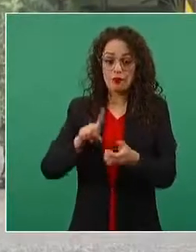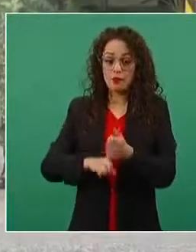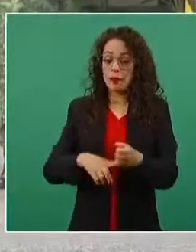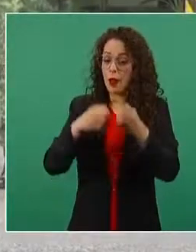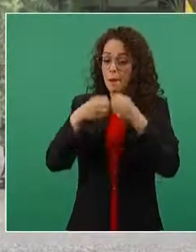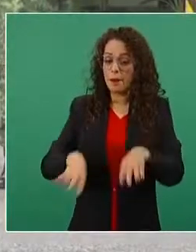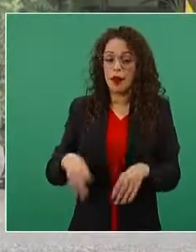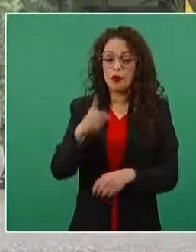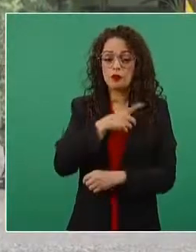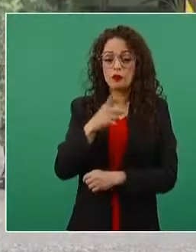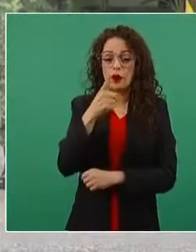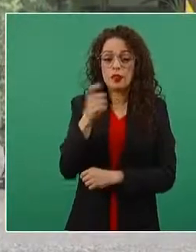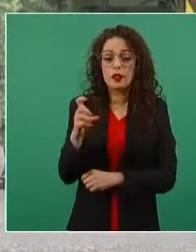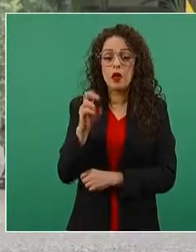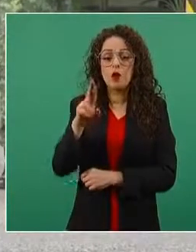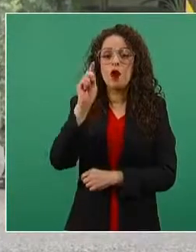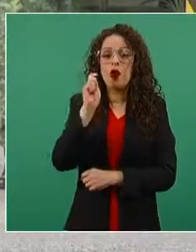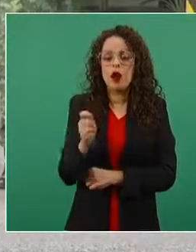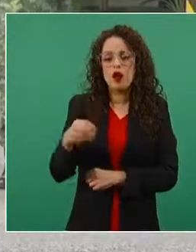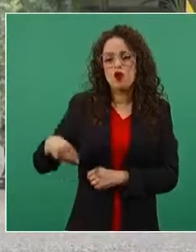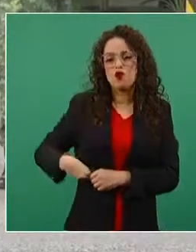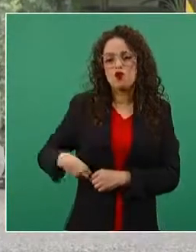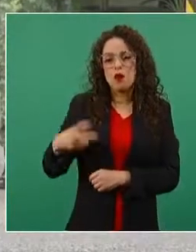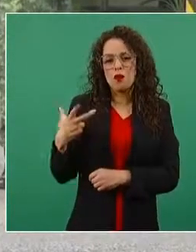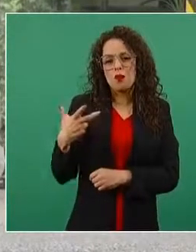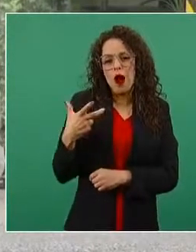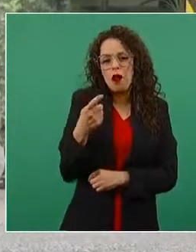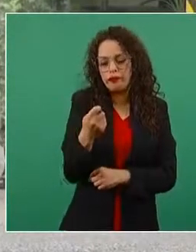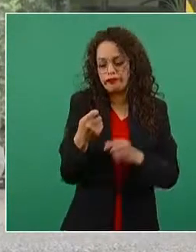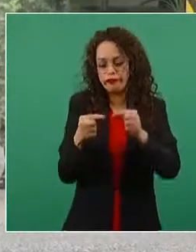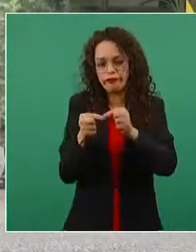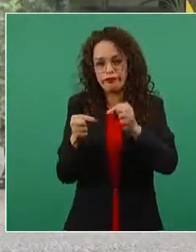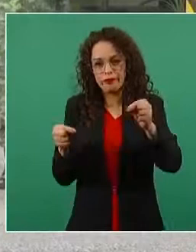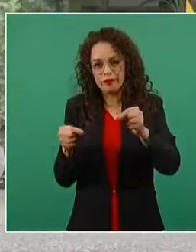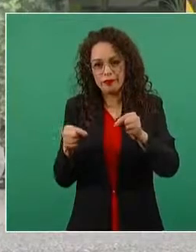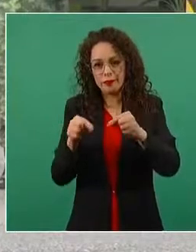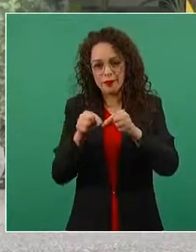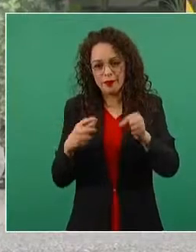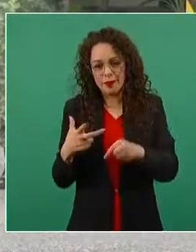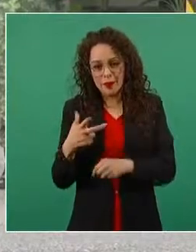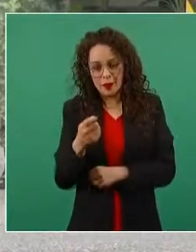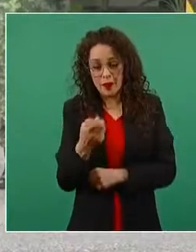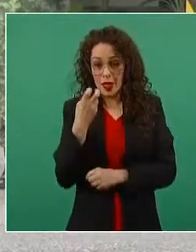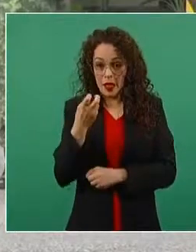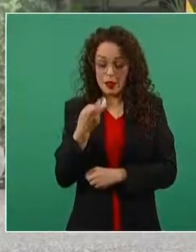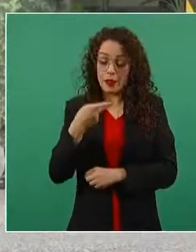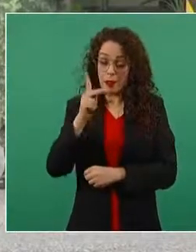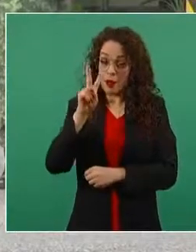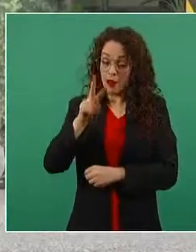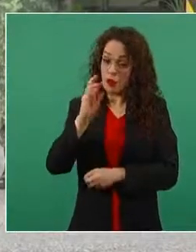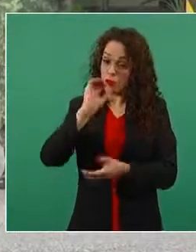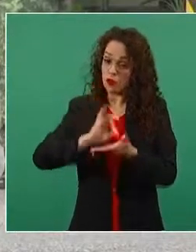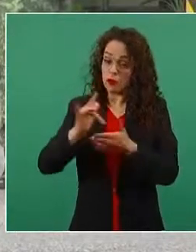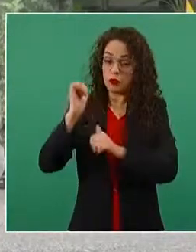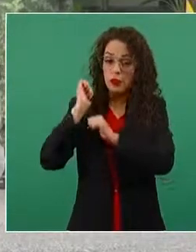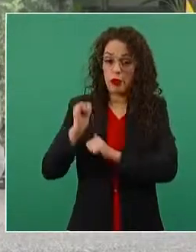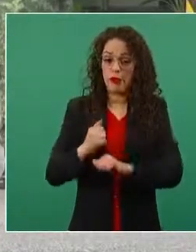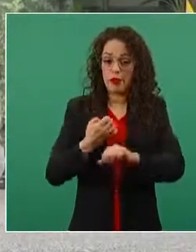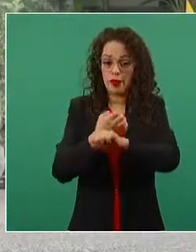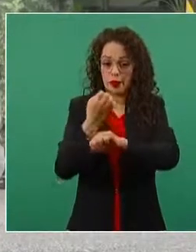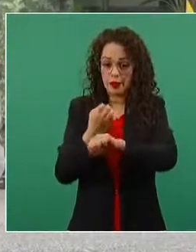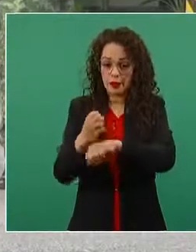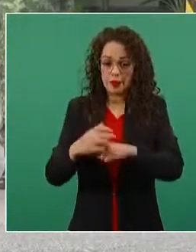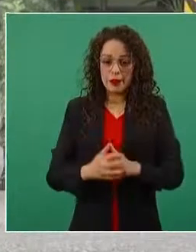dosis por detalles de la jeringa, no ha sido más. Realmente es un gran trabajo en equipo y el cual agradezco a las autoridades estatales. Gracias, presidente. Buen